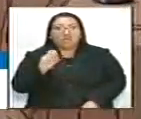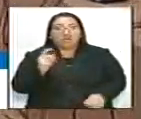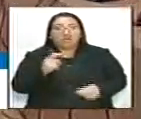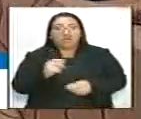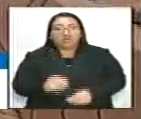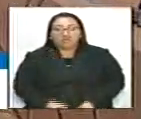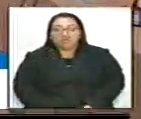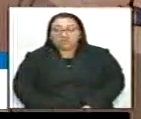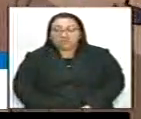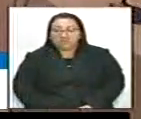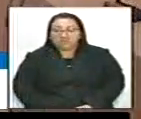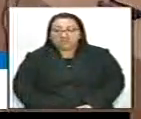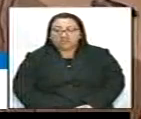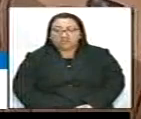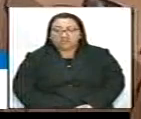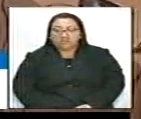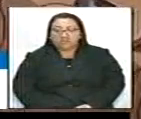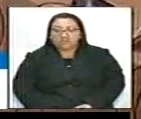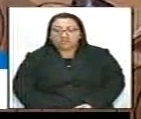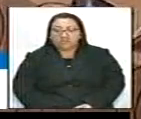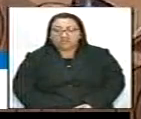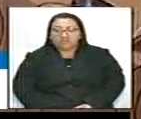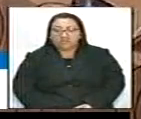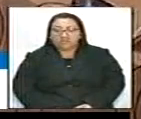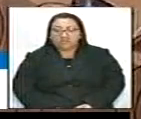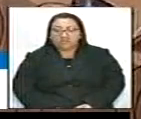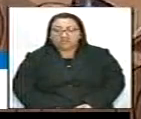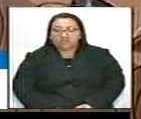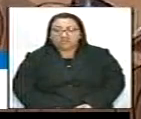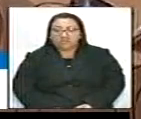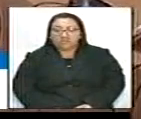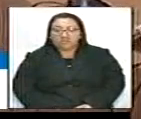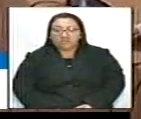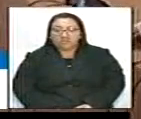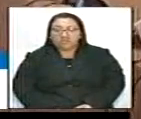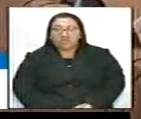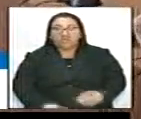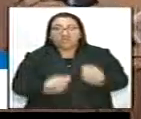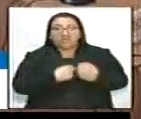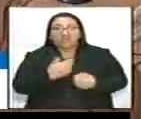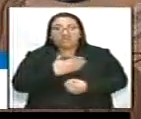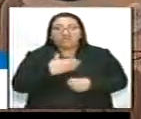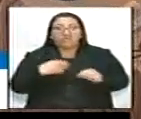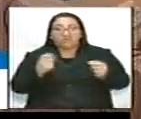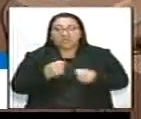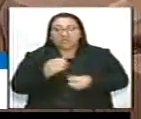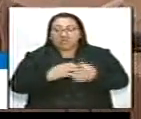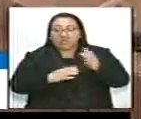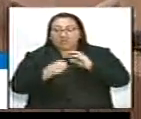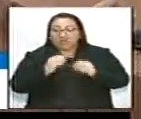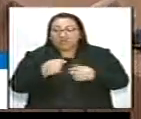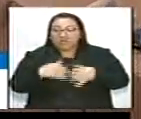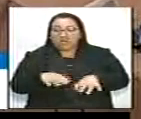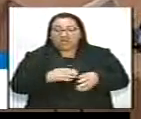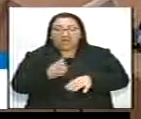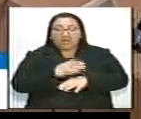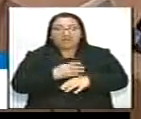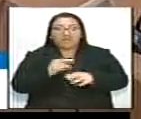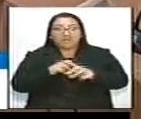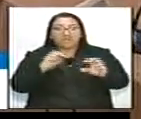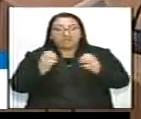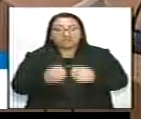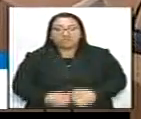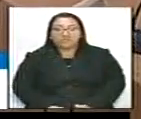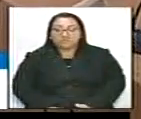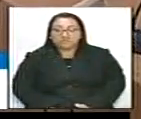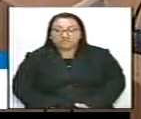de la República. Me dirijo a usted por especial encargo del señor presidente del Congreso de la República para comunicarle que, habiendo el Pleno del Congreso en su